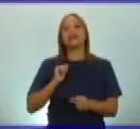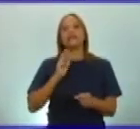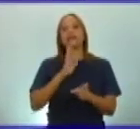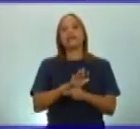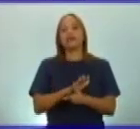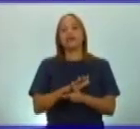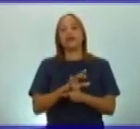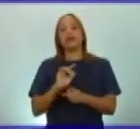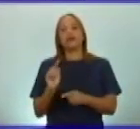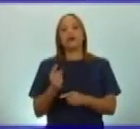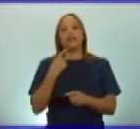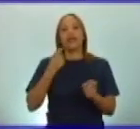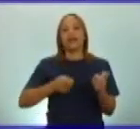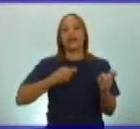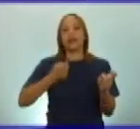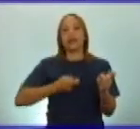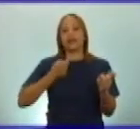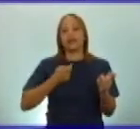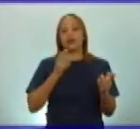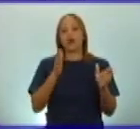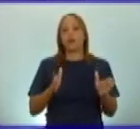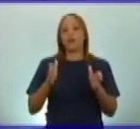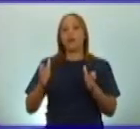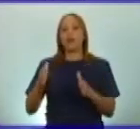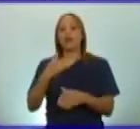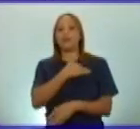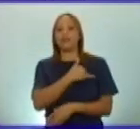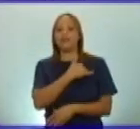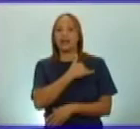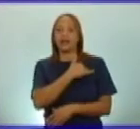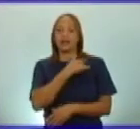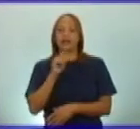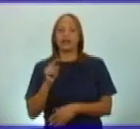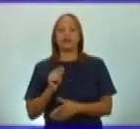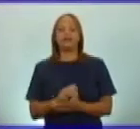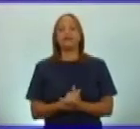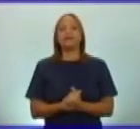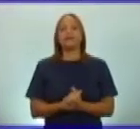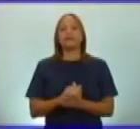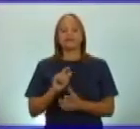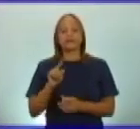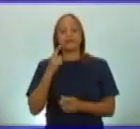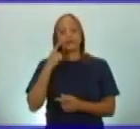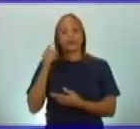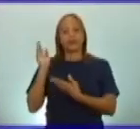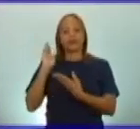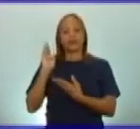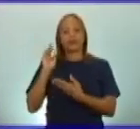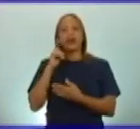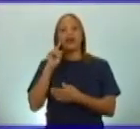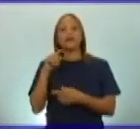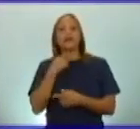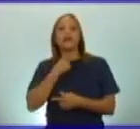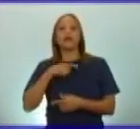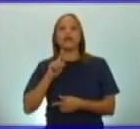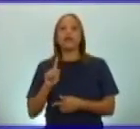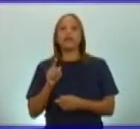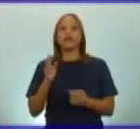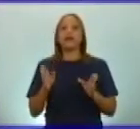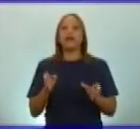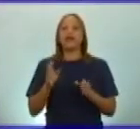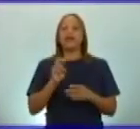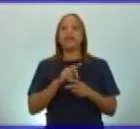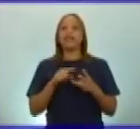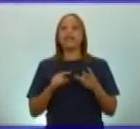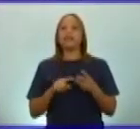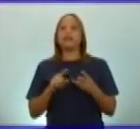esos bloques militares que ustedes conocen, la Triple Entente y la Triple Alianza. Ahí vemos, por ejemplo, en la Triple Entente,